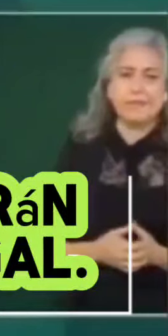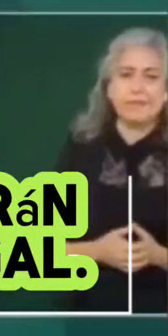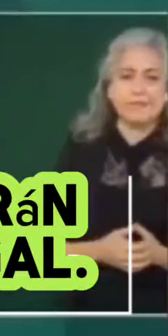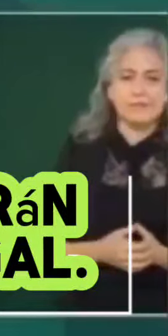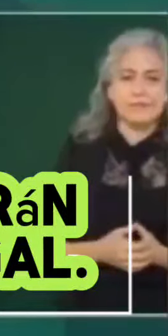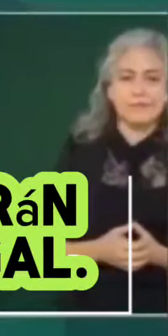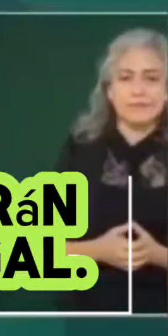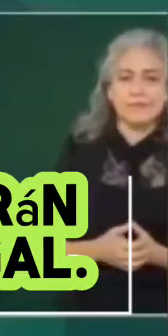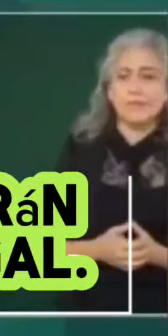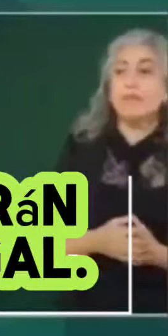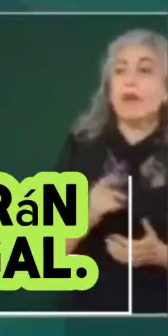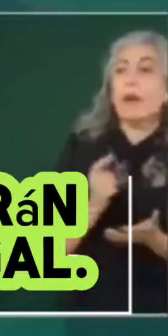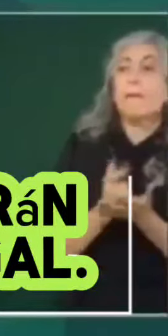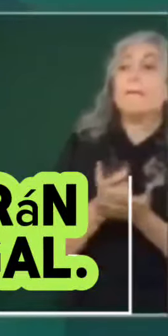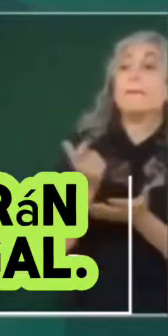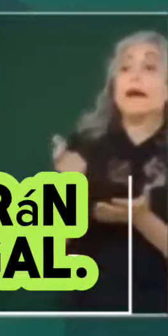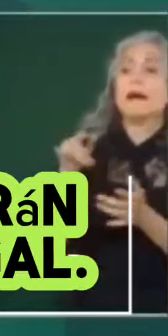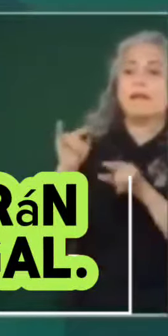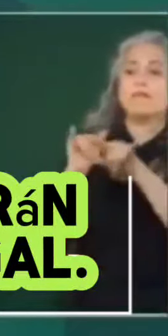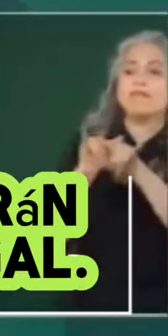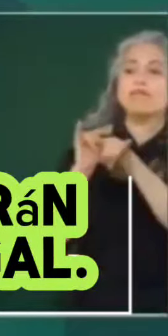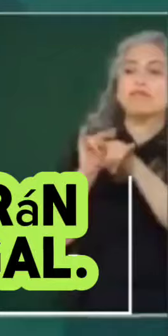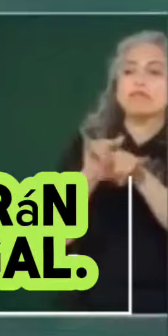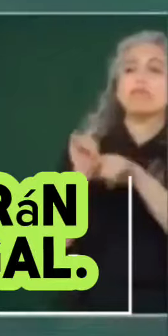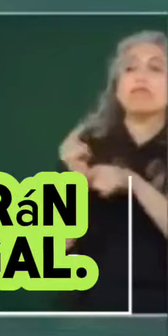¿O quién pagó los camiones?